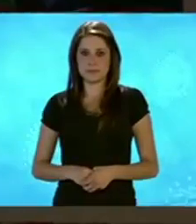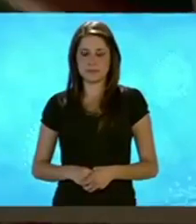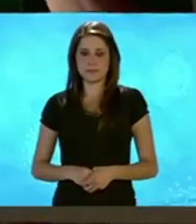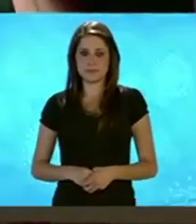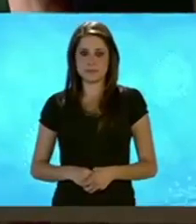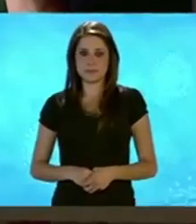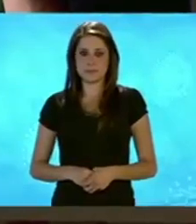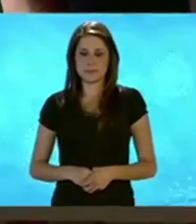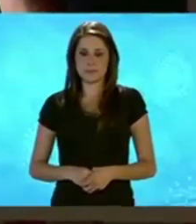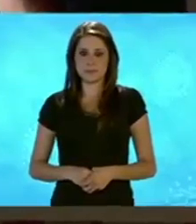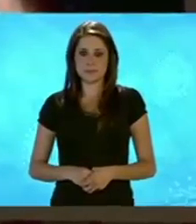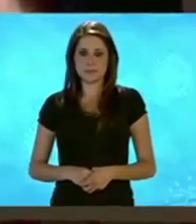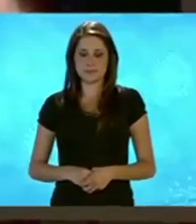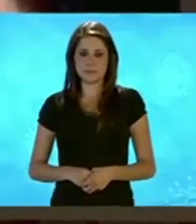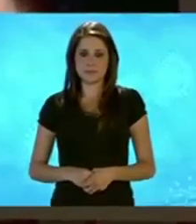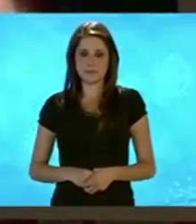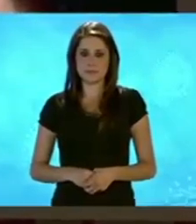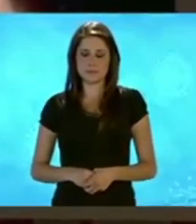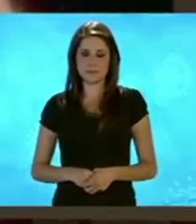Nadie.